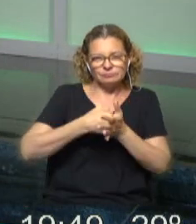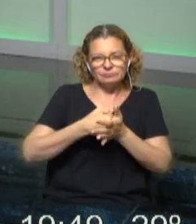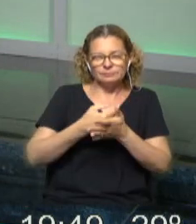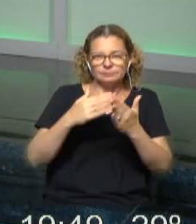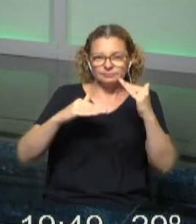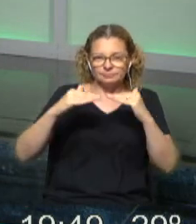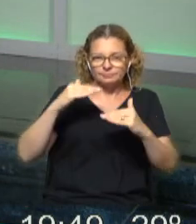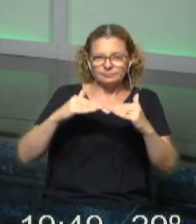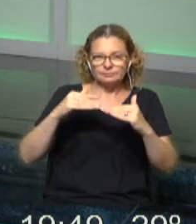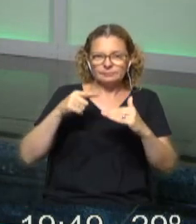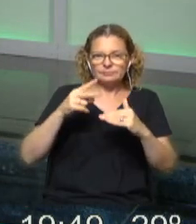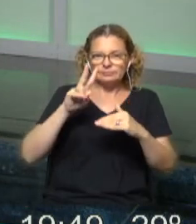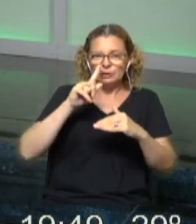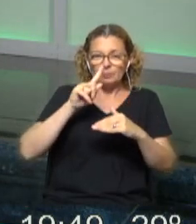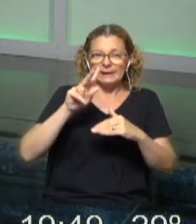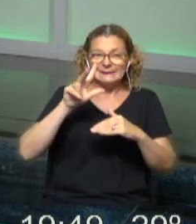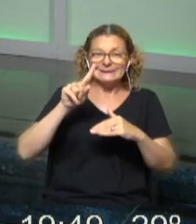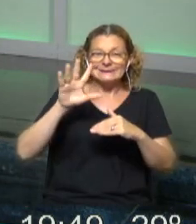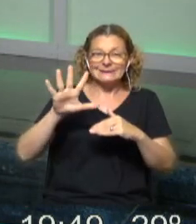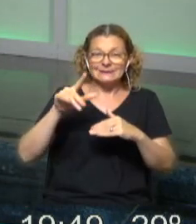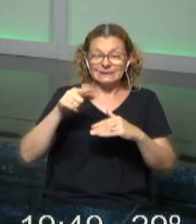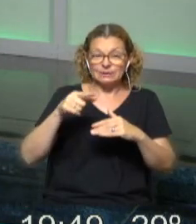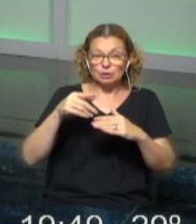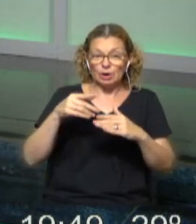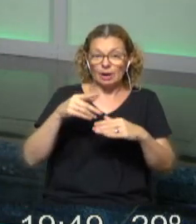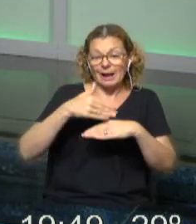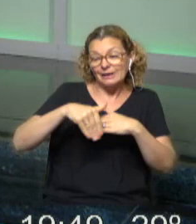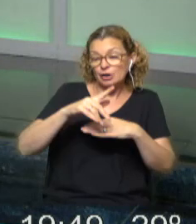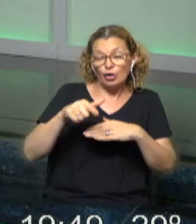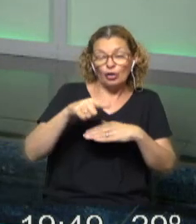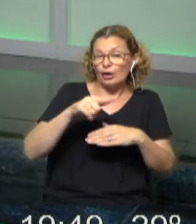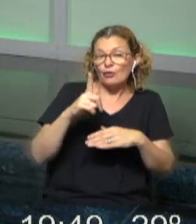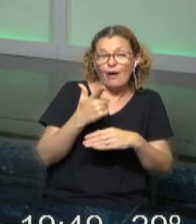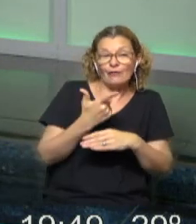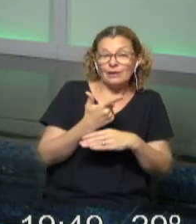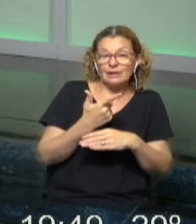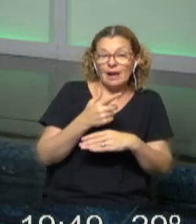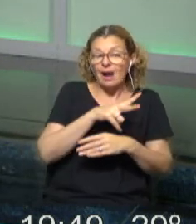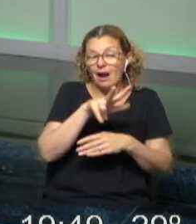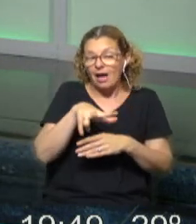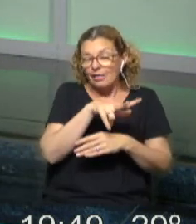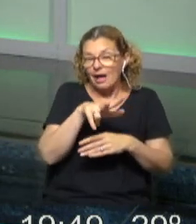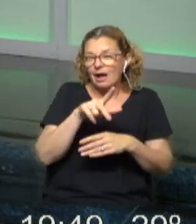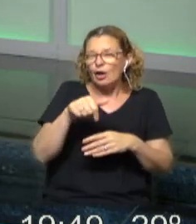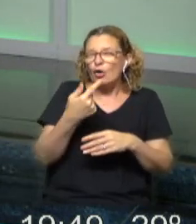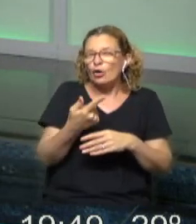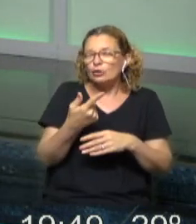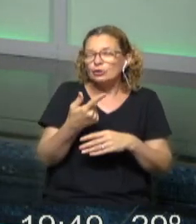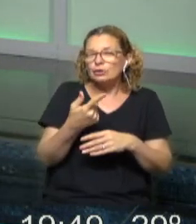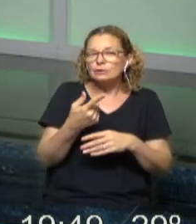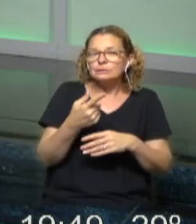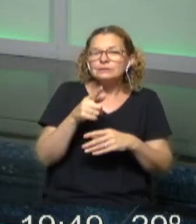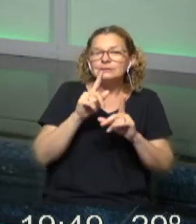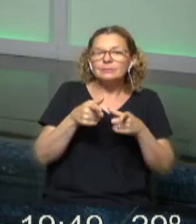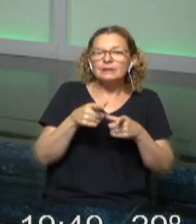comparación entre lo que sucedió en 2015 en estos tramos donde no había dispositivos como radares, por ejemplo, u otros dispositivos de fiscalización